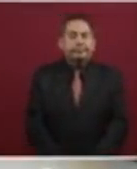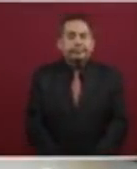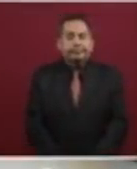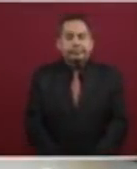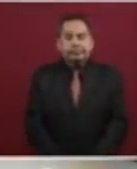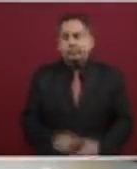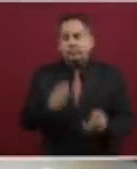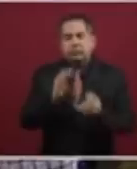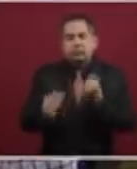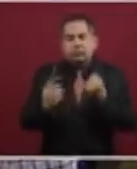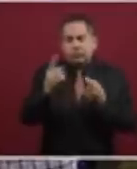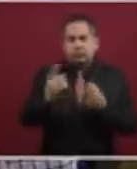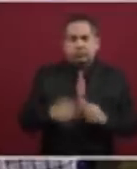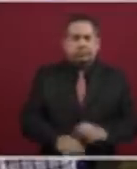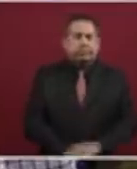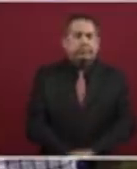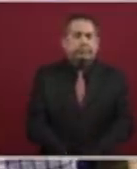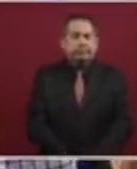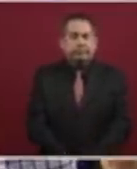Una más, una.